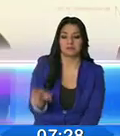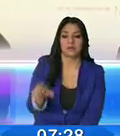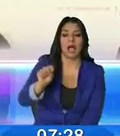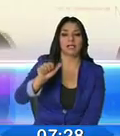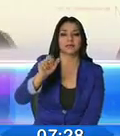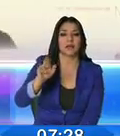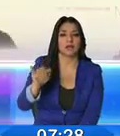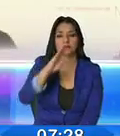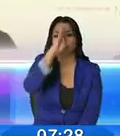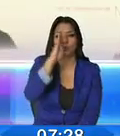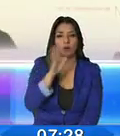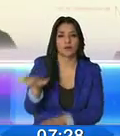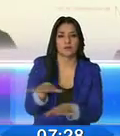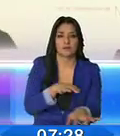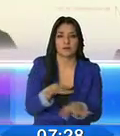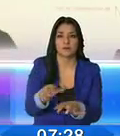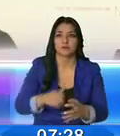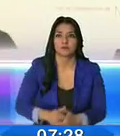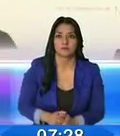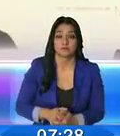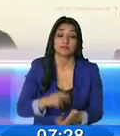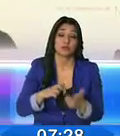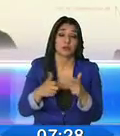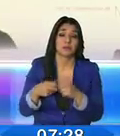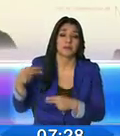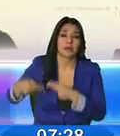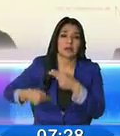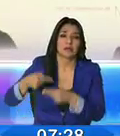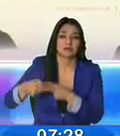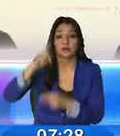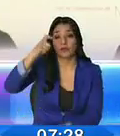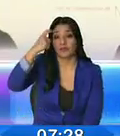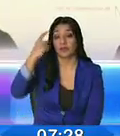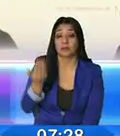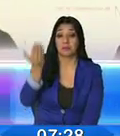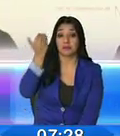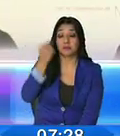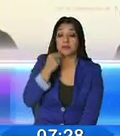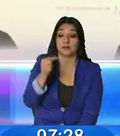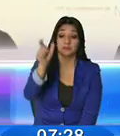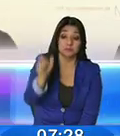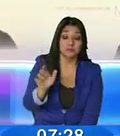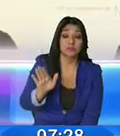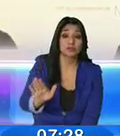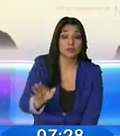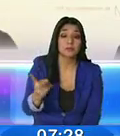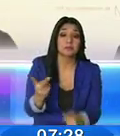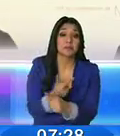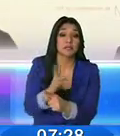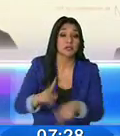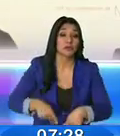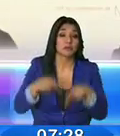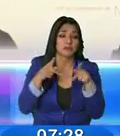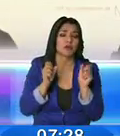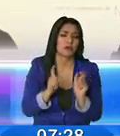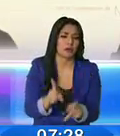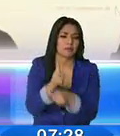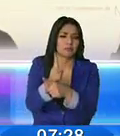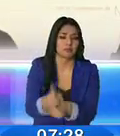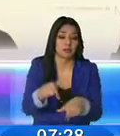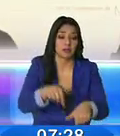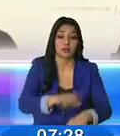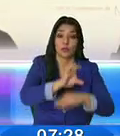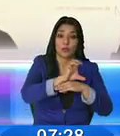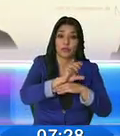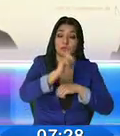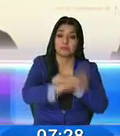señor Assange. Es un problema que lo heredamos. El gobierno anterior consideró que el señor Assange corría peligro su vida. En Ecuador no existe la